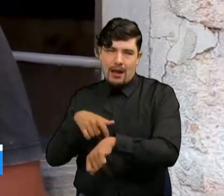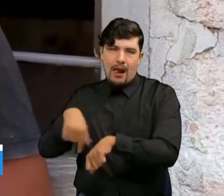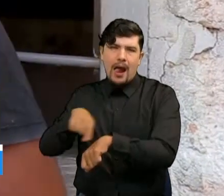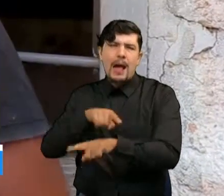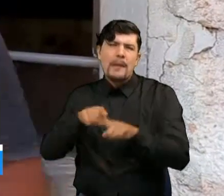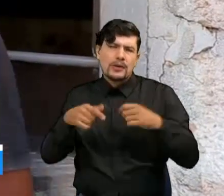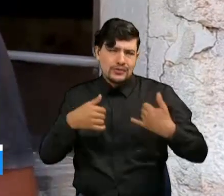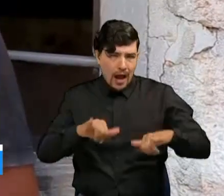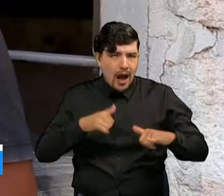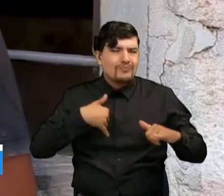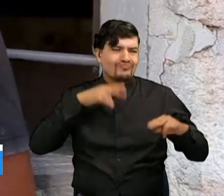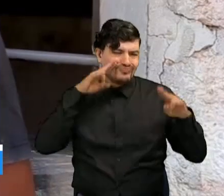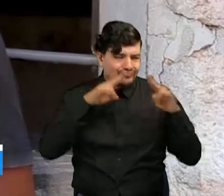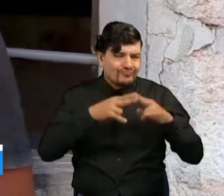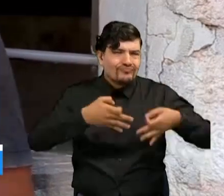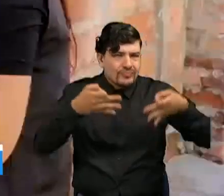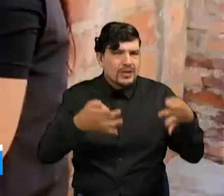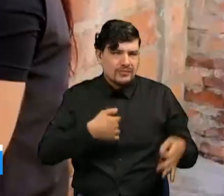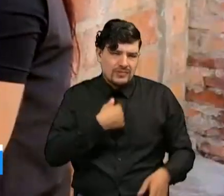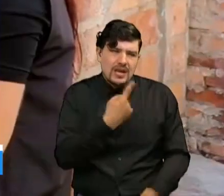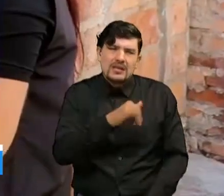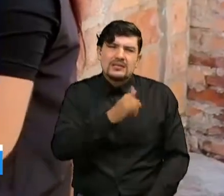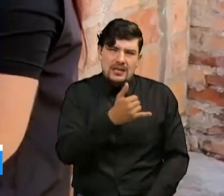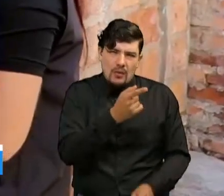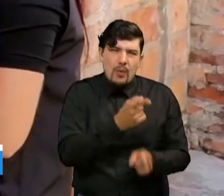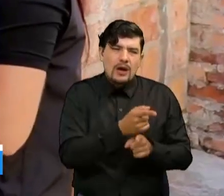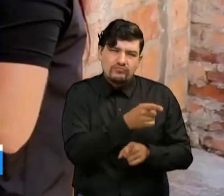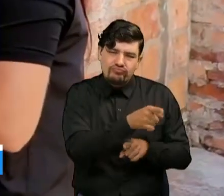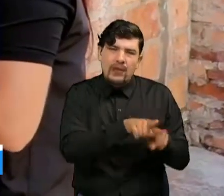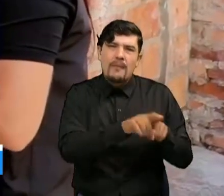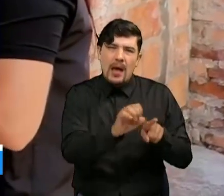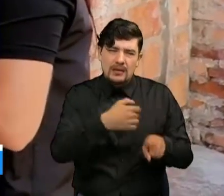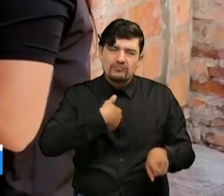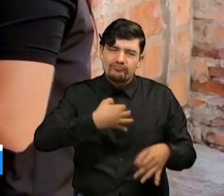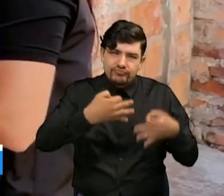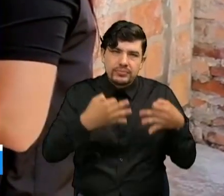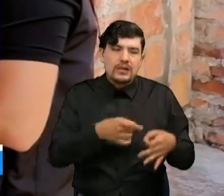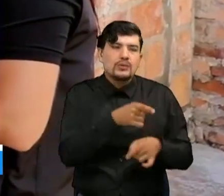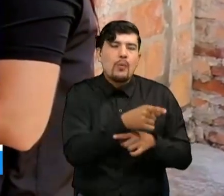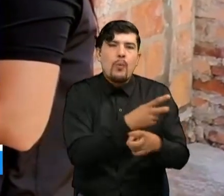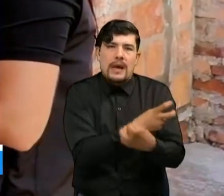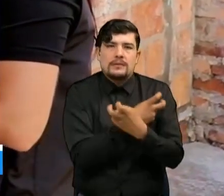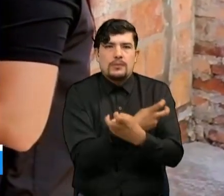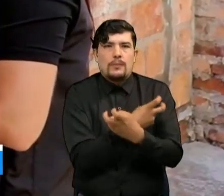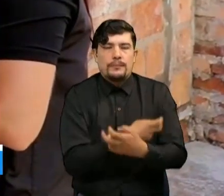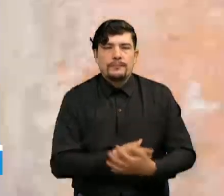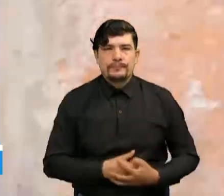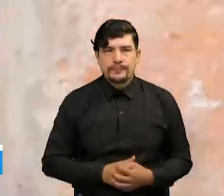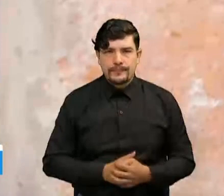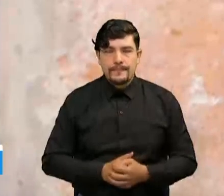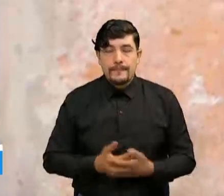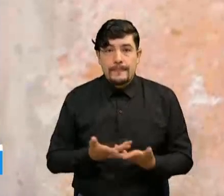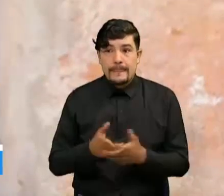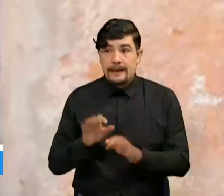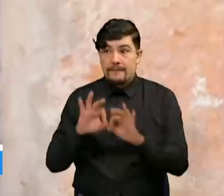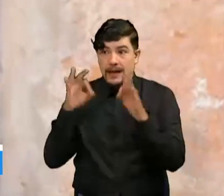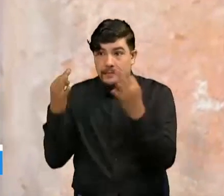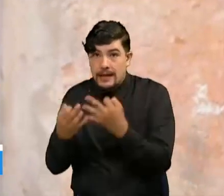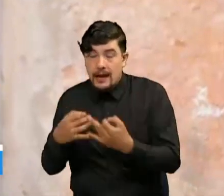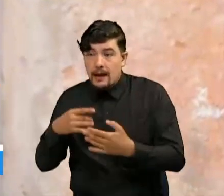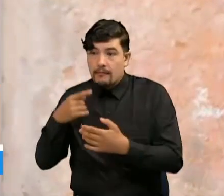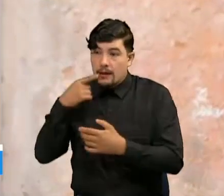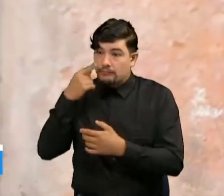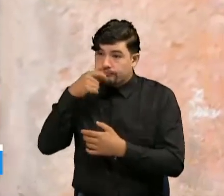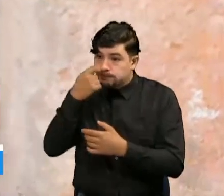lo de uno pues yo digo que decía mi hermano para la familia y david del joven reportado desaparecido sólo esperan que los resultados de adn